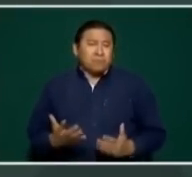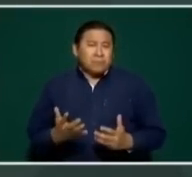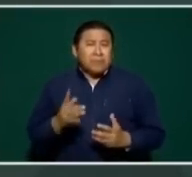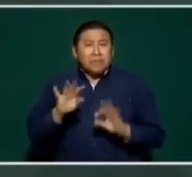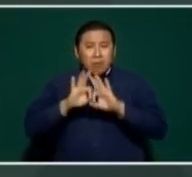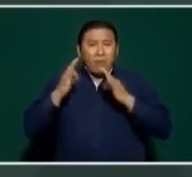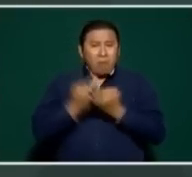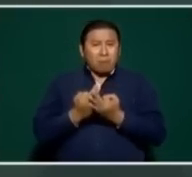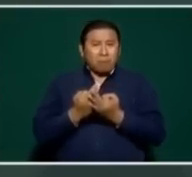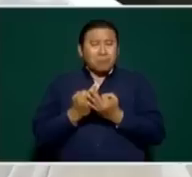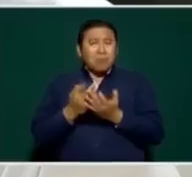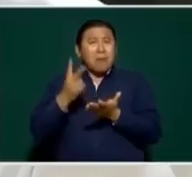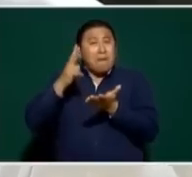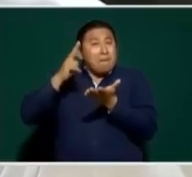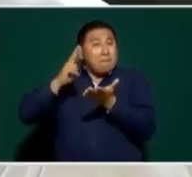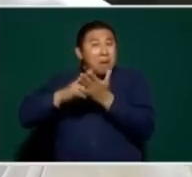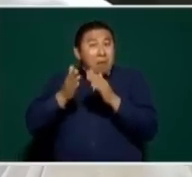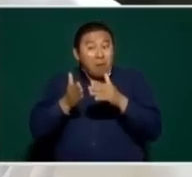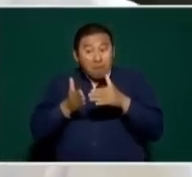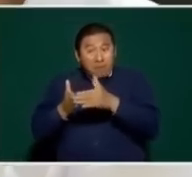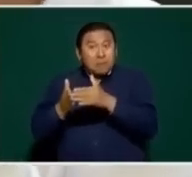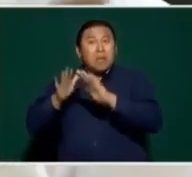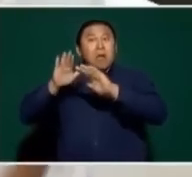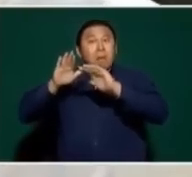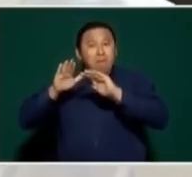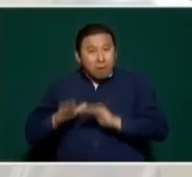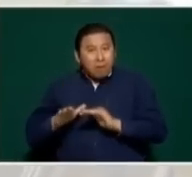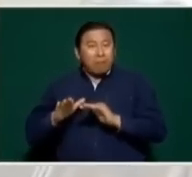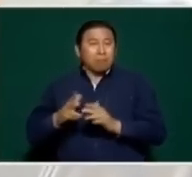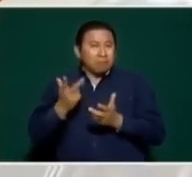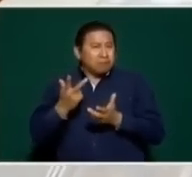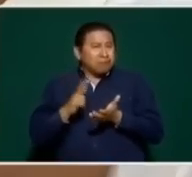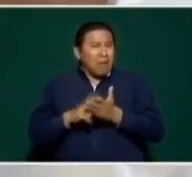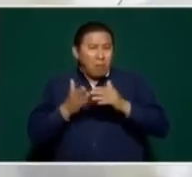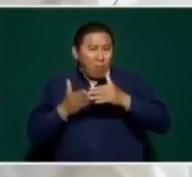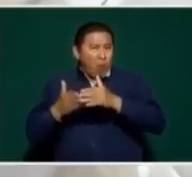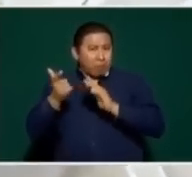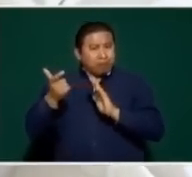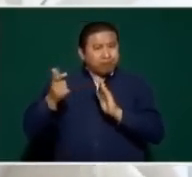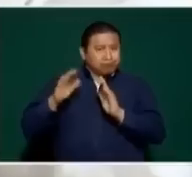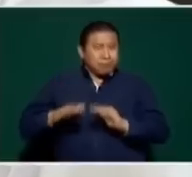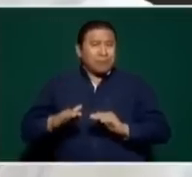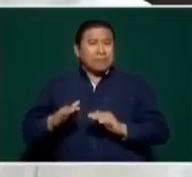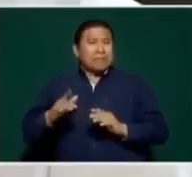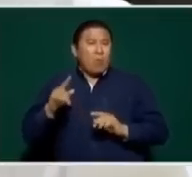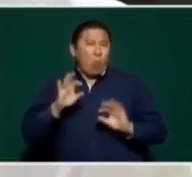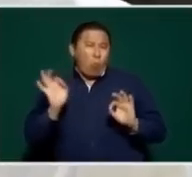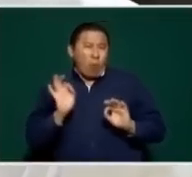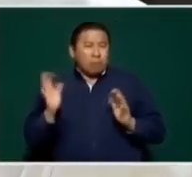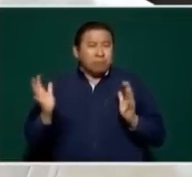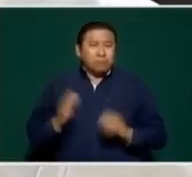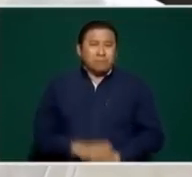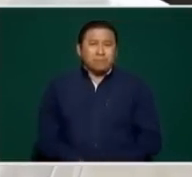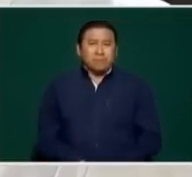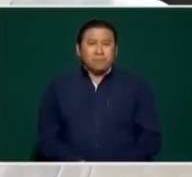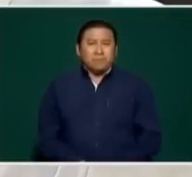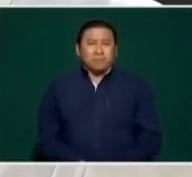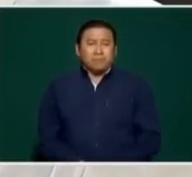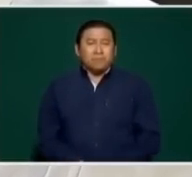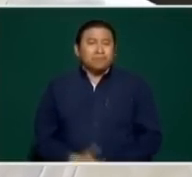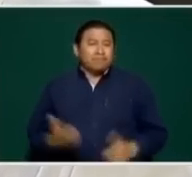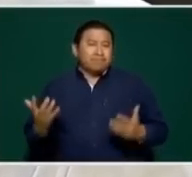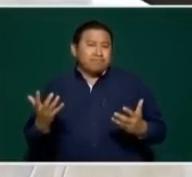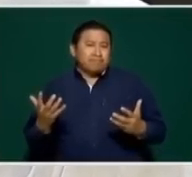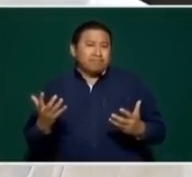de esta manera baje el precio del pasaje. ¿Sabe cuál es la ventaja que tienen